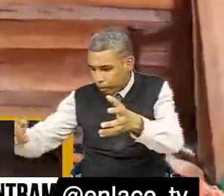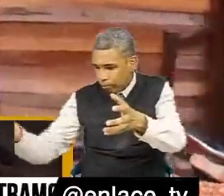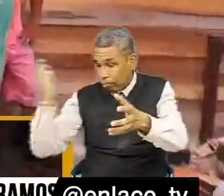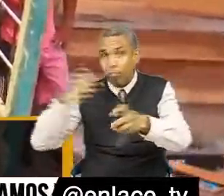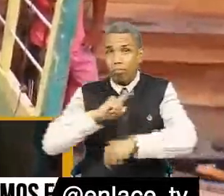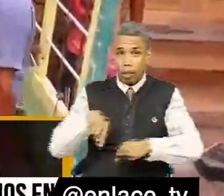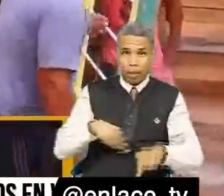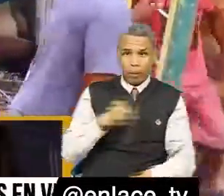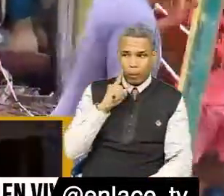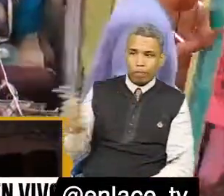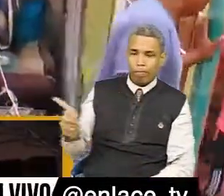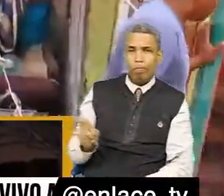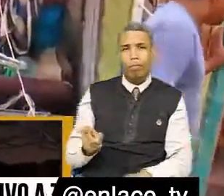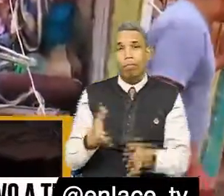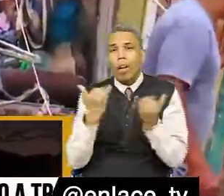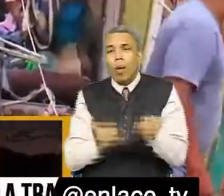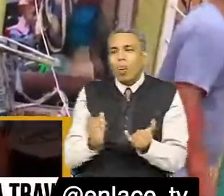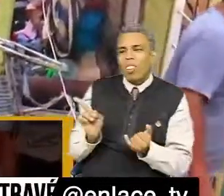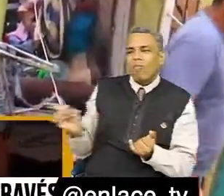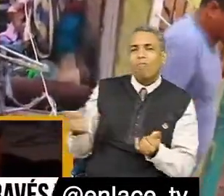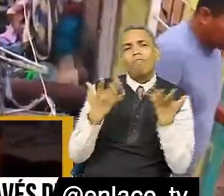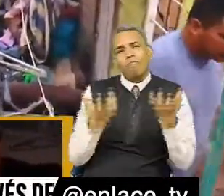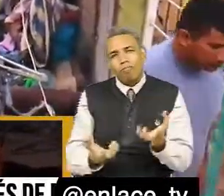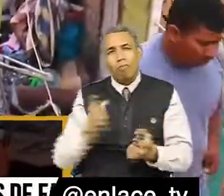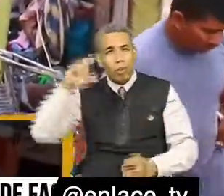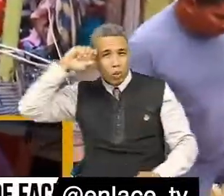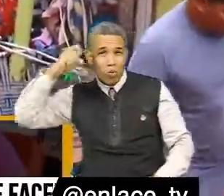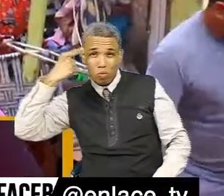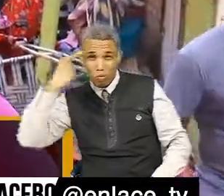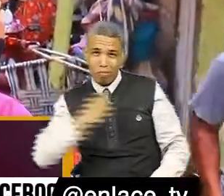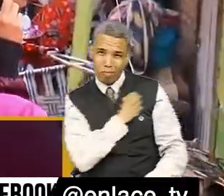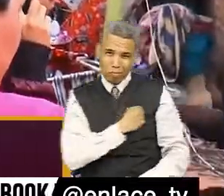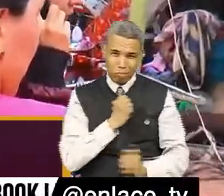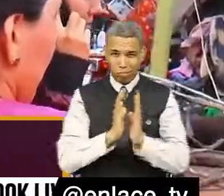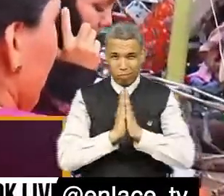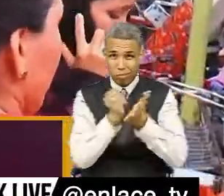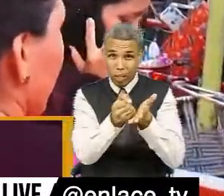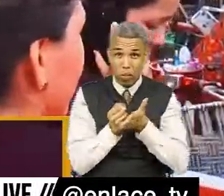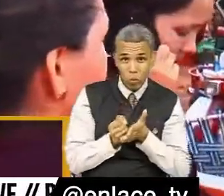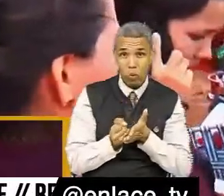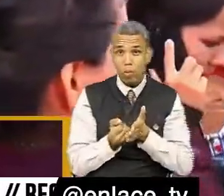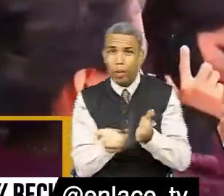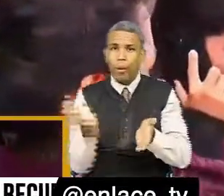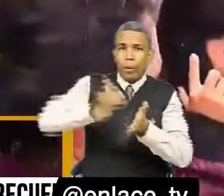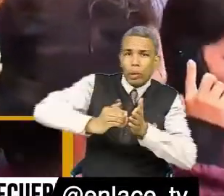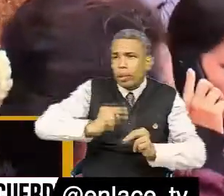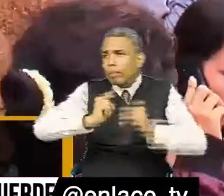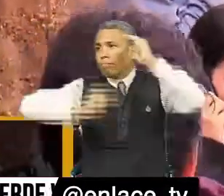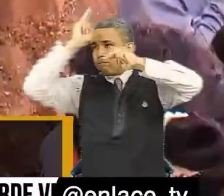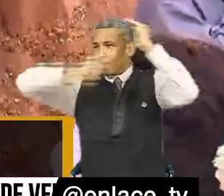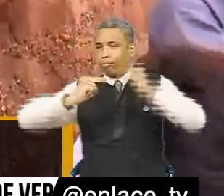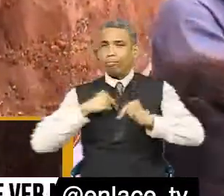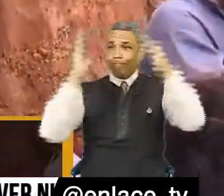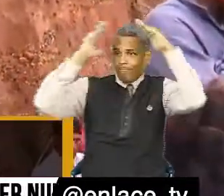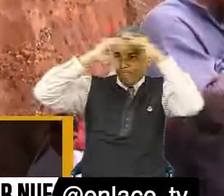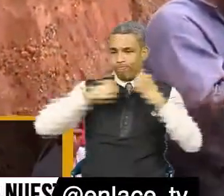ahora esperan por de las autoridades competentes algunas ayudas para tratar de restablecer sus techos